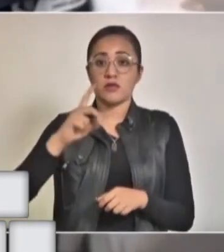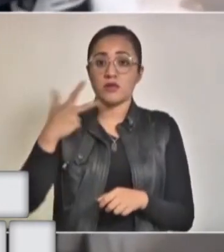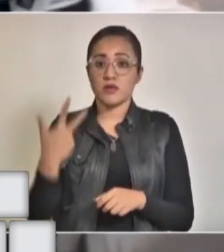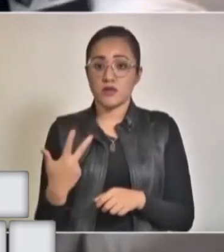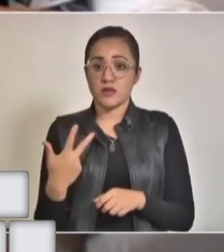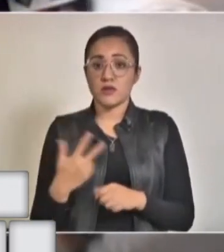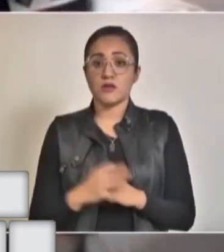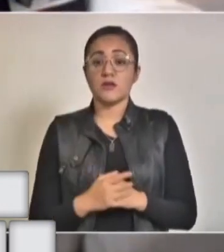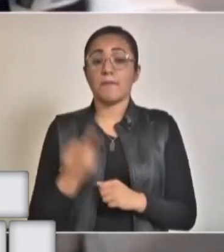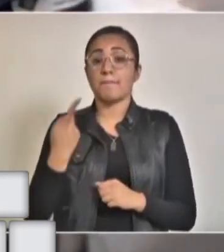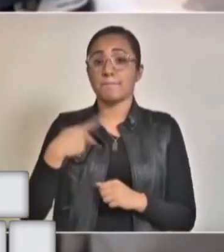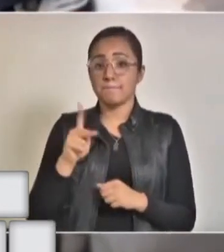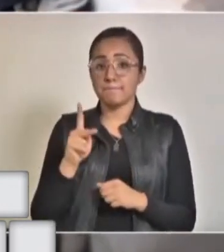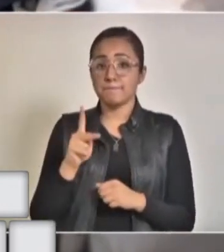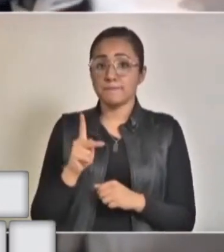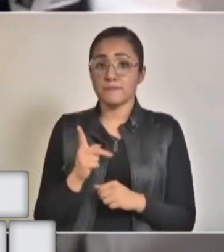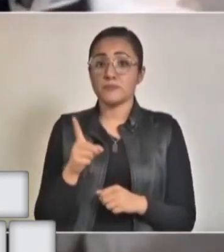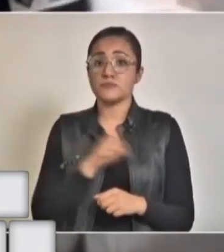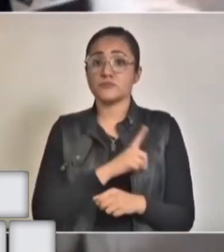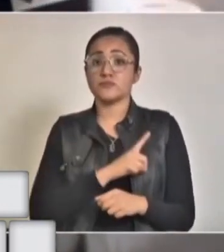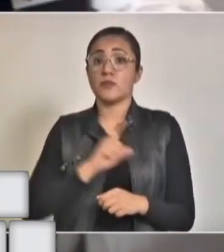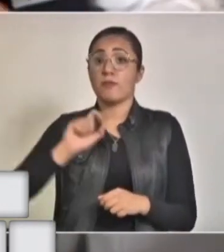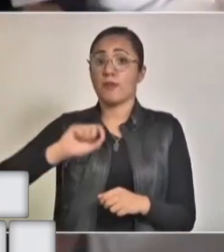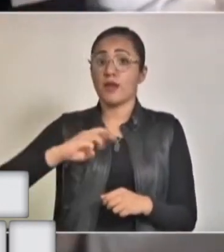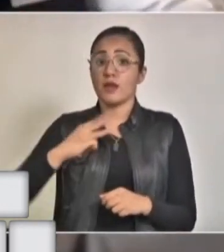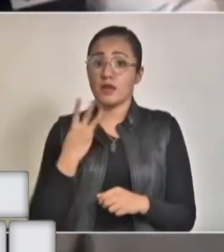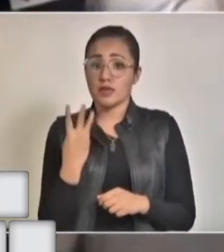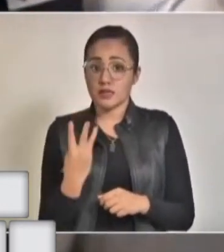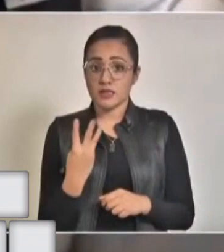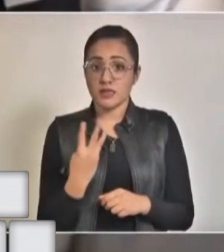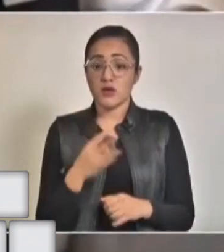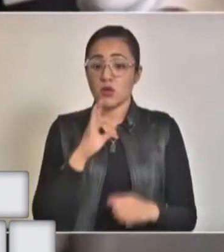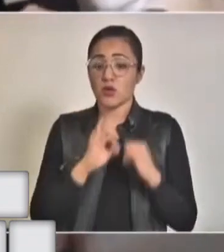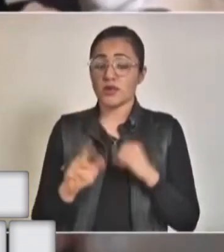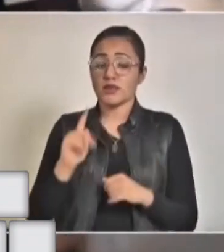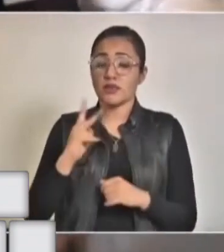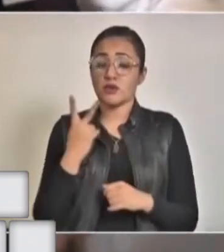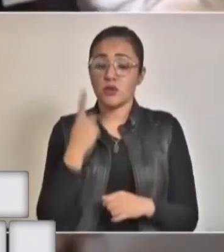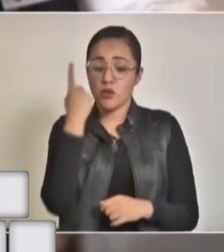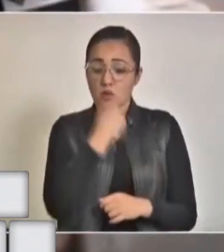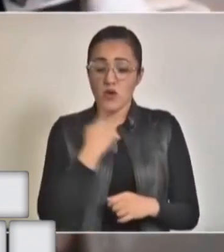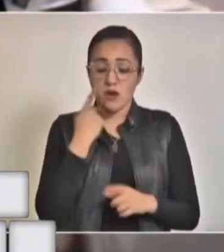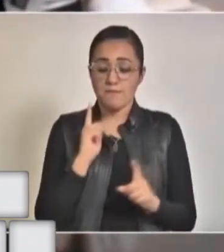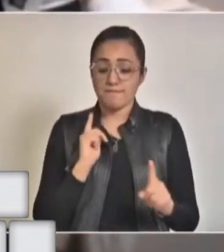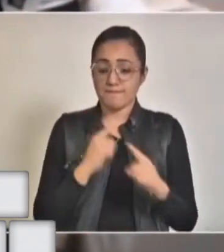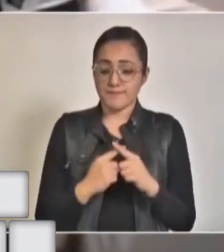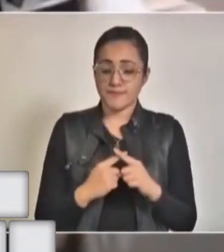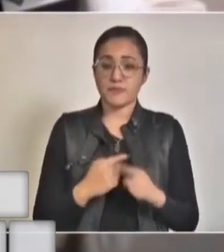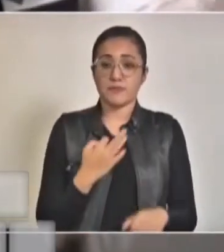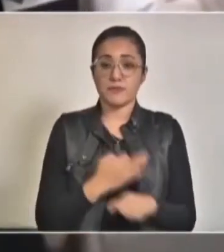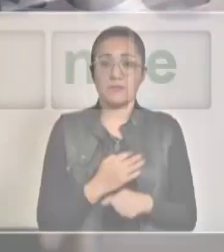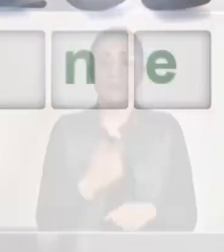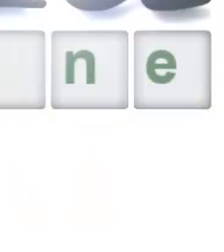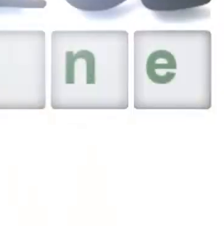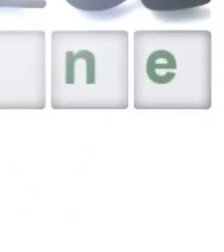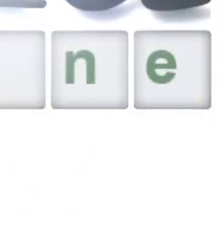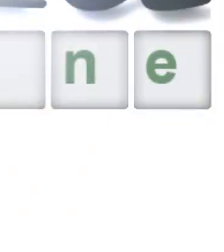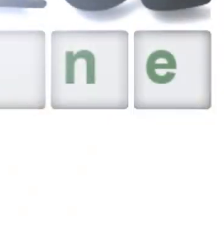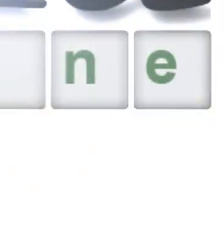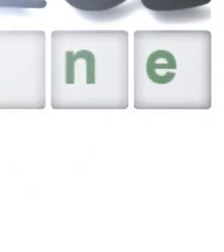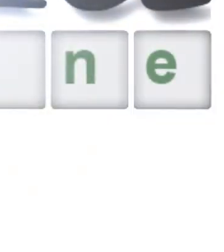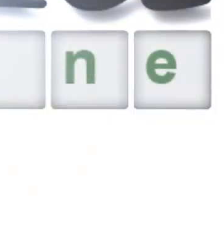38, pero solo 23 en las últimas 72 horas. Es cuanto, gobernador.